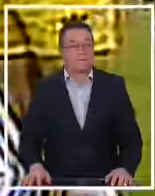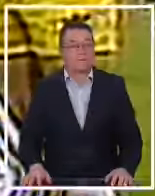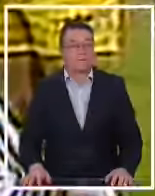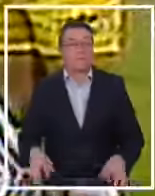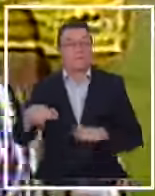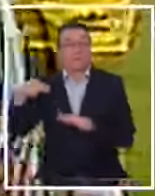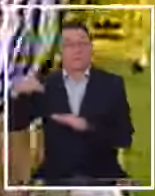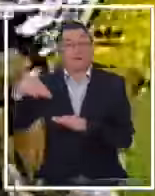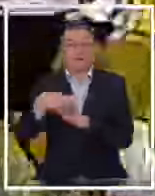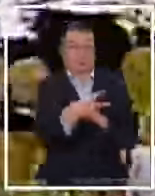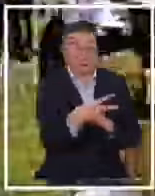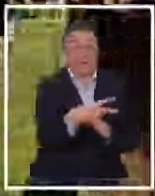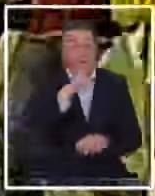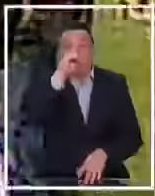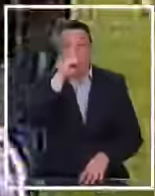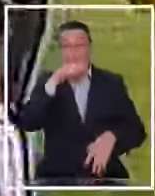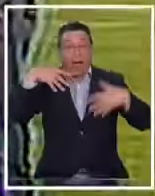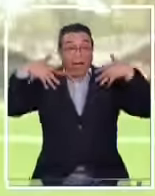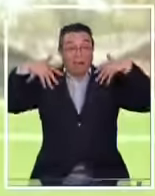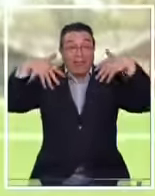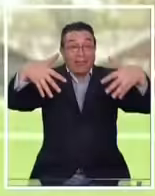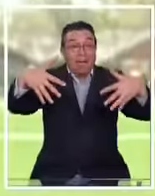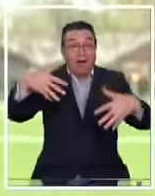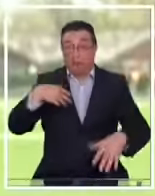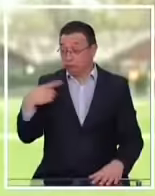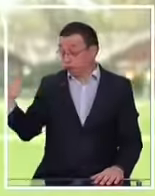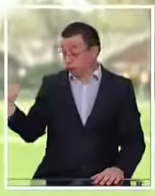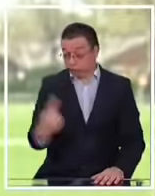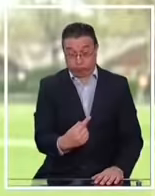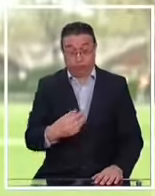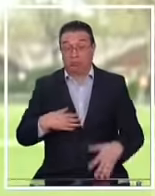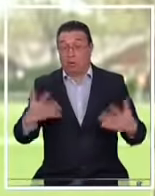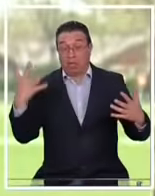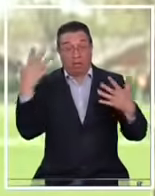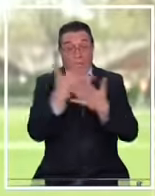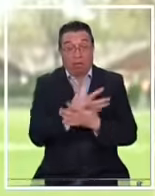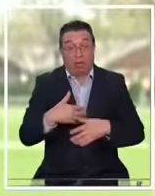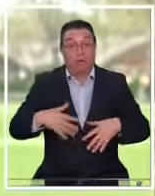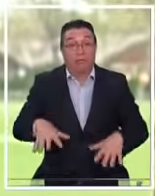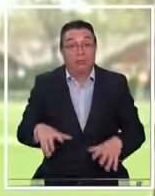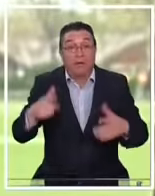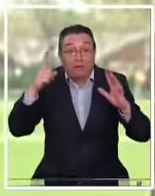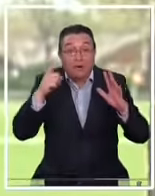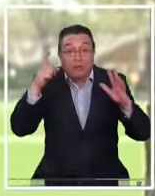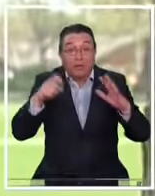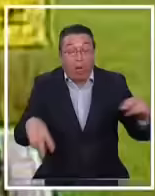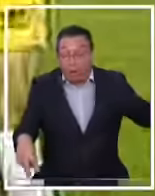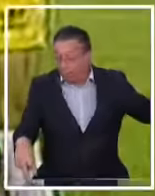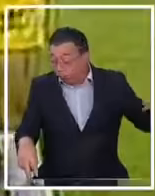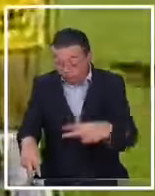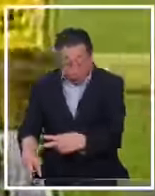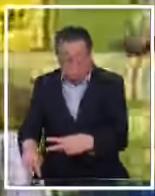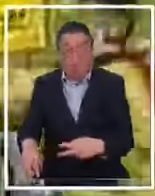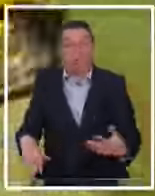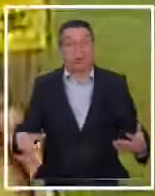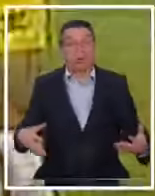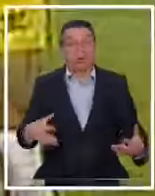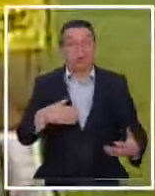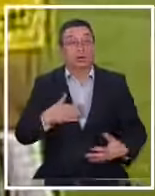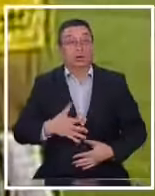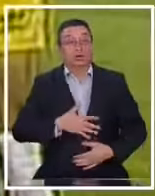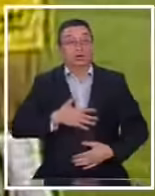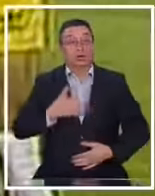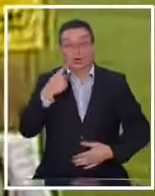Aparece, pero como un fantasma del lado izquierdo mío, como te digo, porque no me percaté de su presencia, hasta que siento a